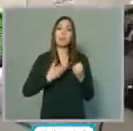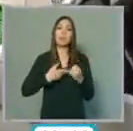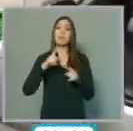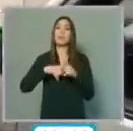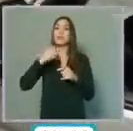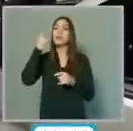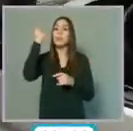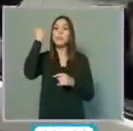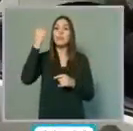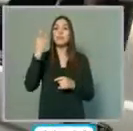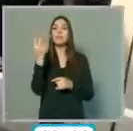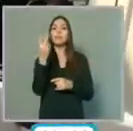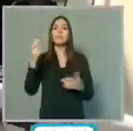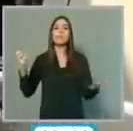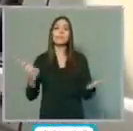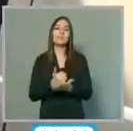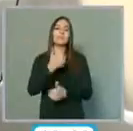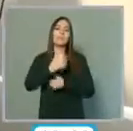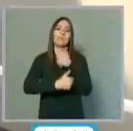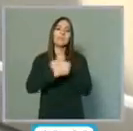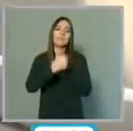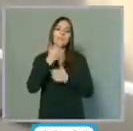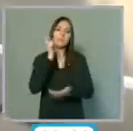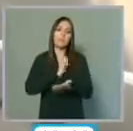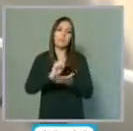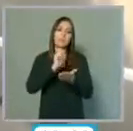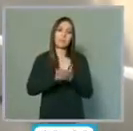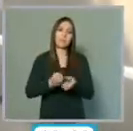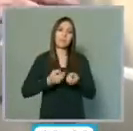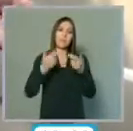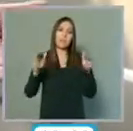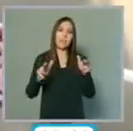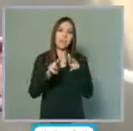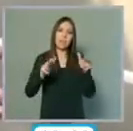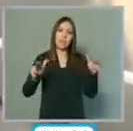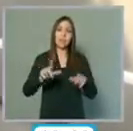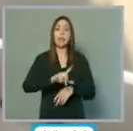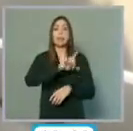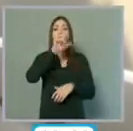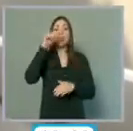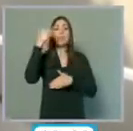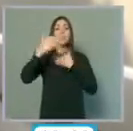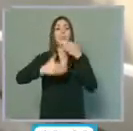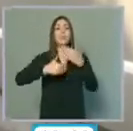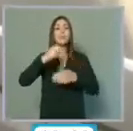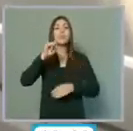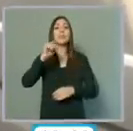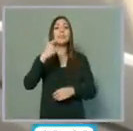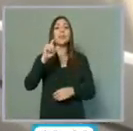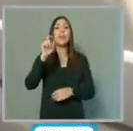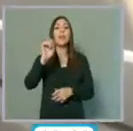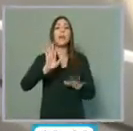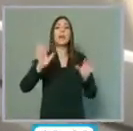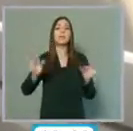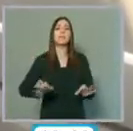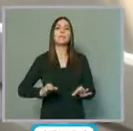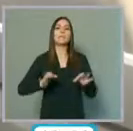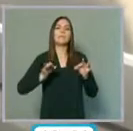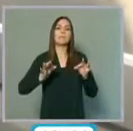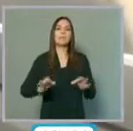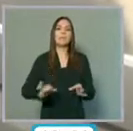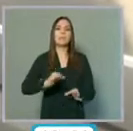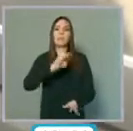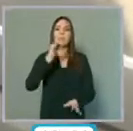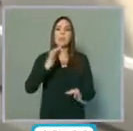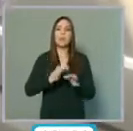por ganarlo, como la béisbol. Y luego, ya en el siglo XX, se hace oficial el himno nacional. Ese que